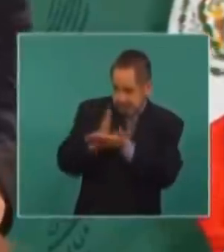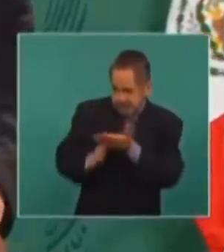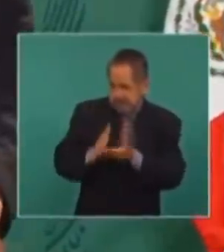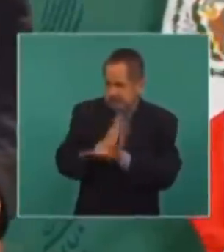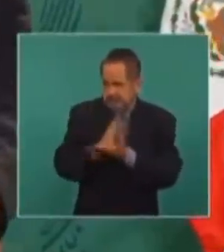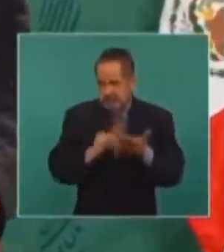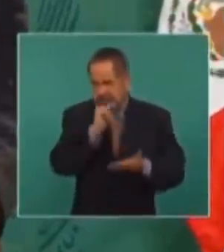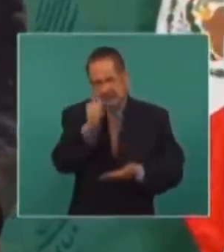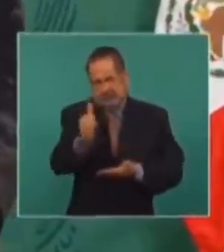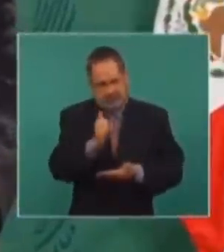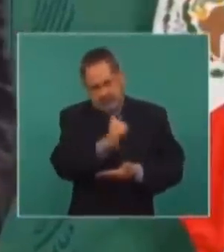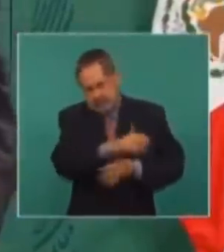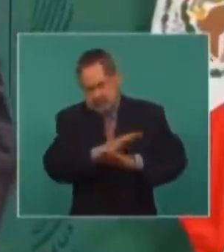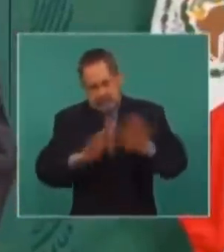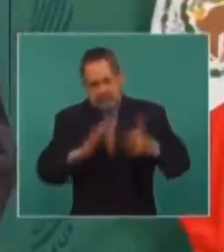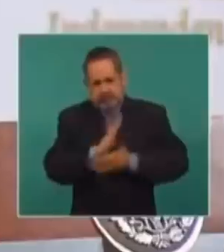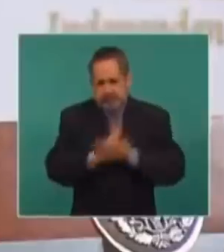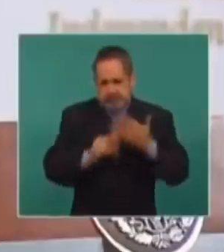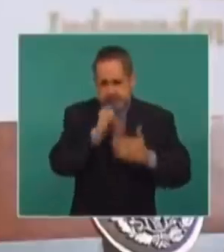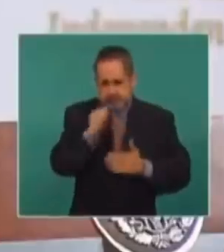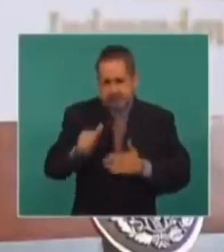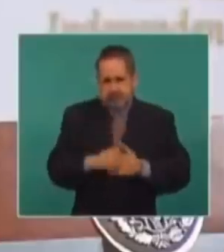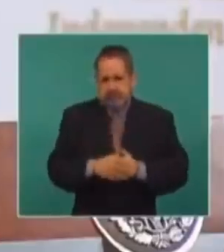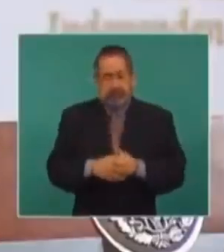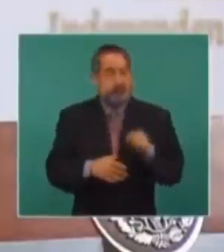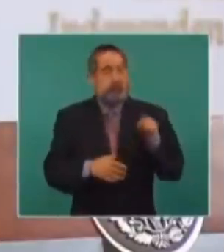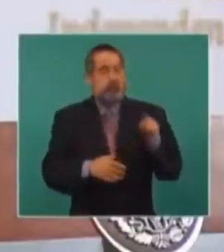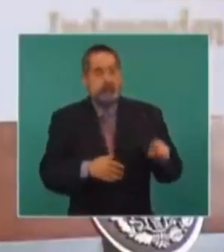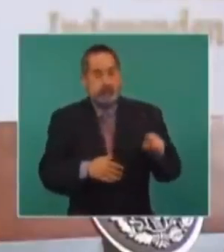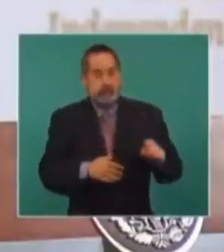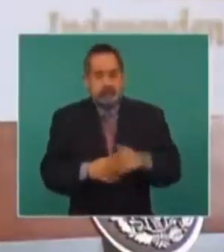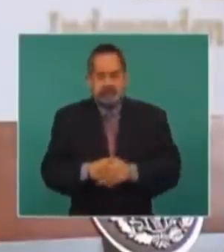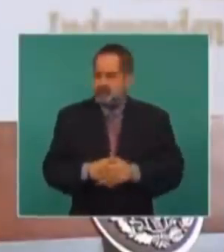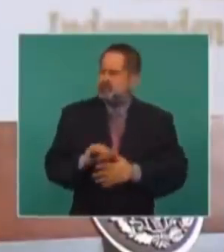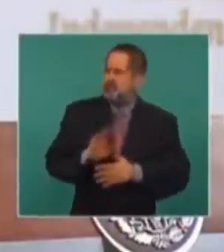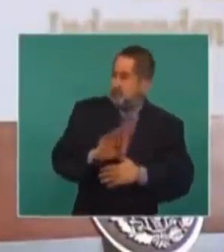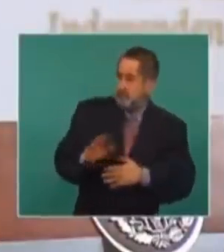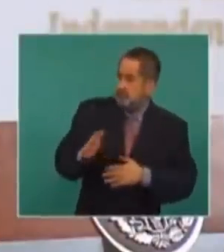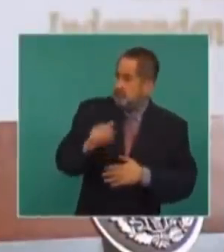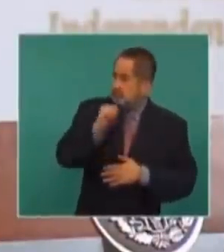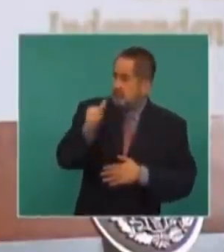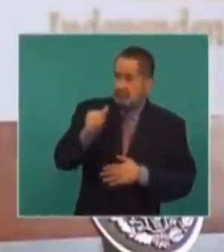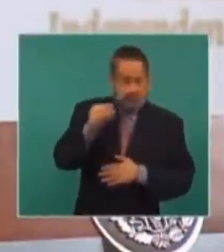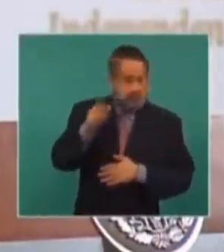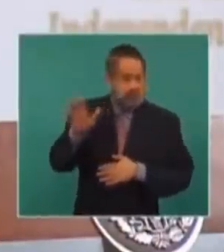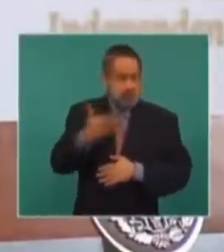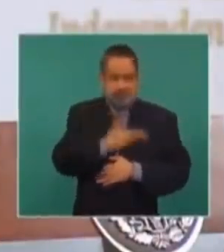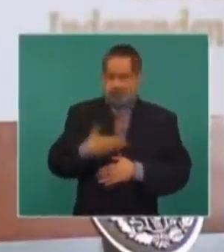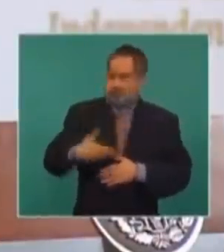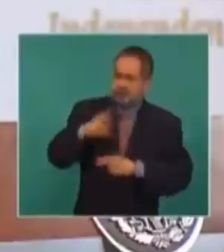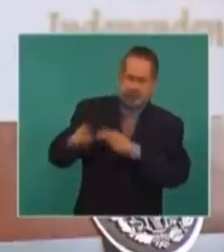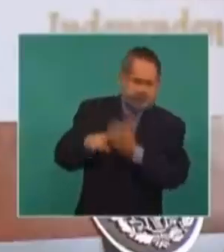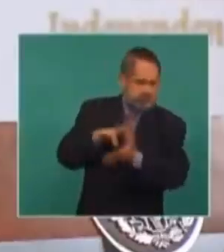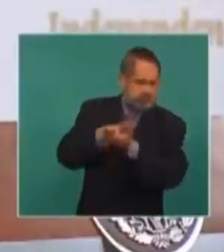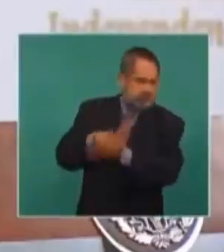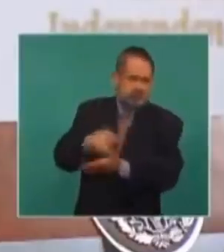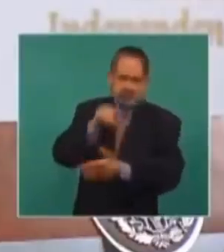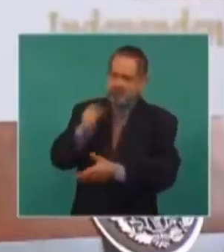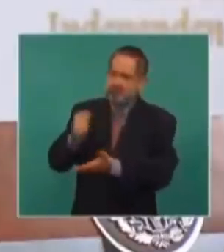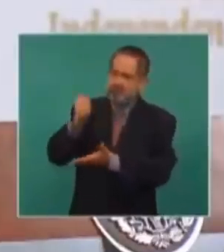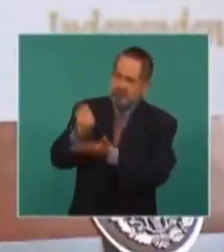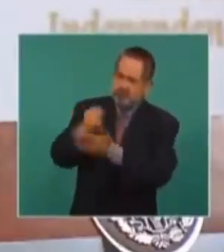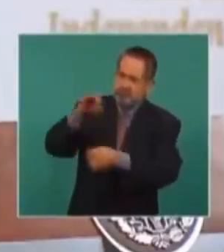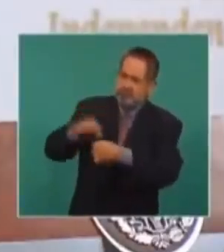noche entonces que se olvide el presidente no vamos a probar